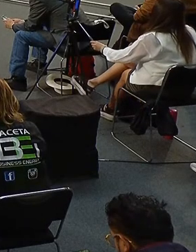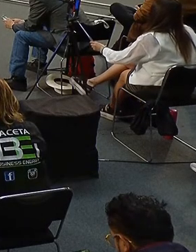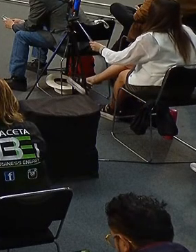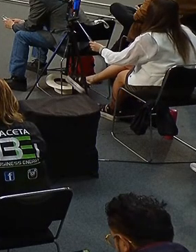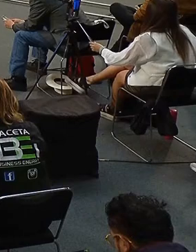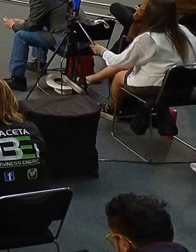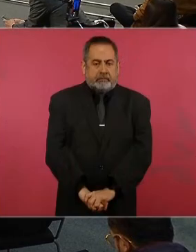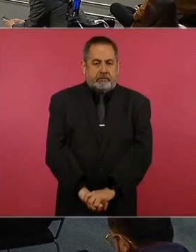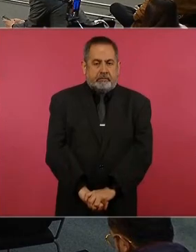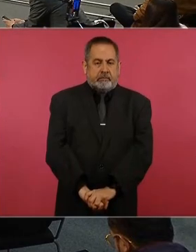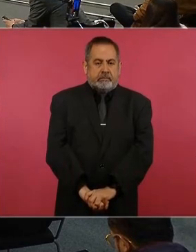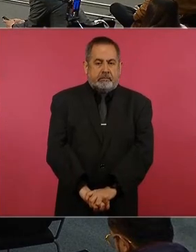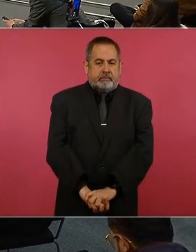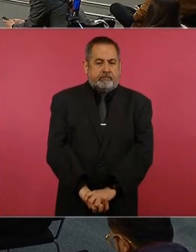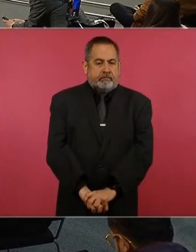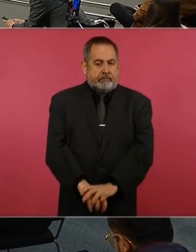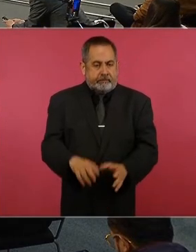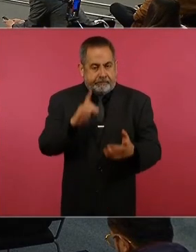66 camas,